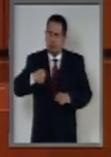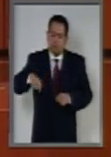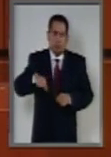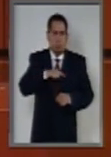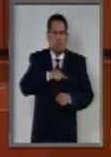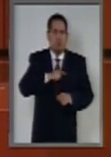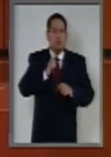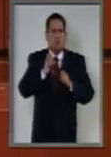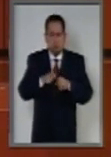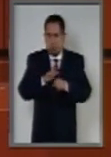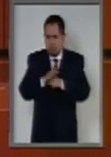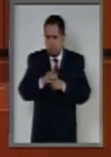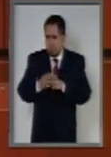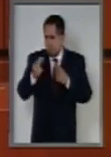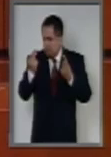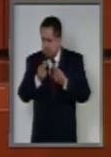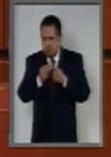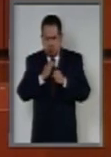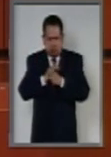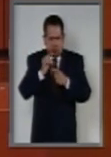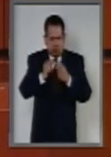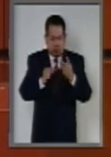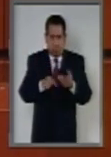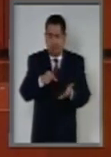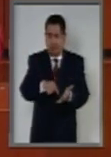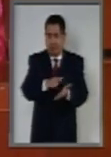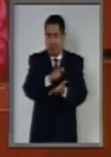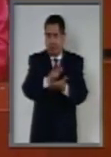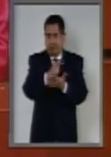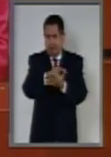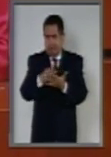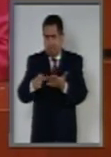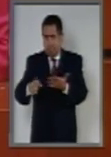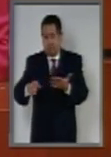lo necesario y urgente que eran estas reformas.